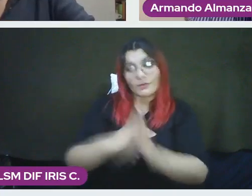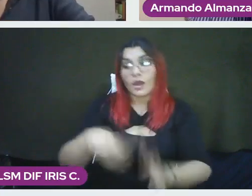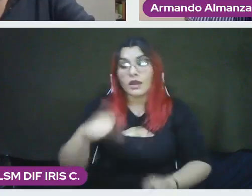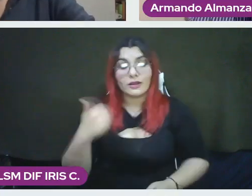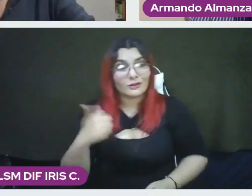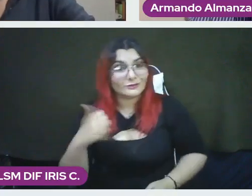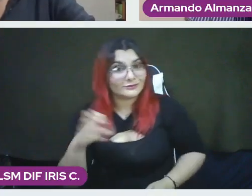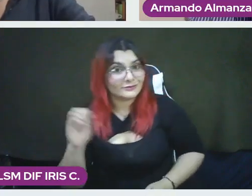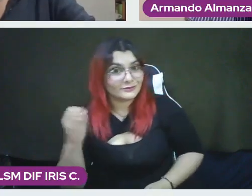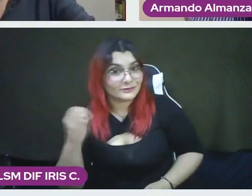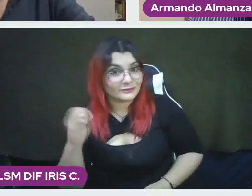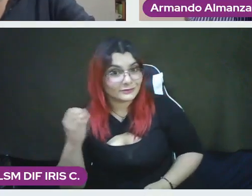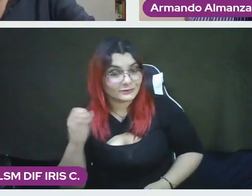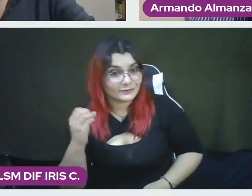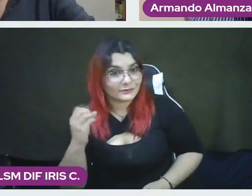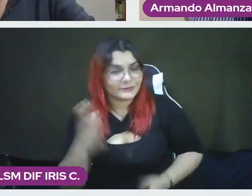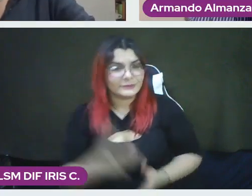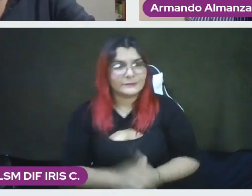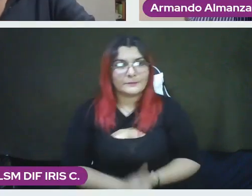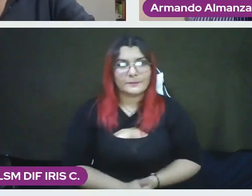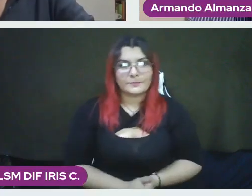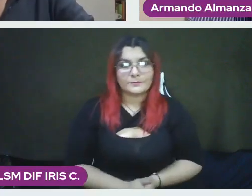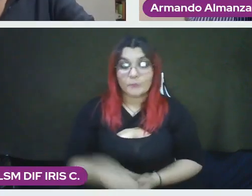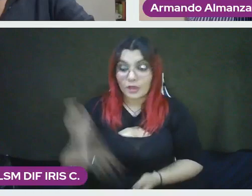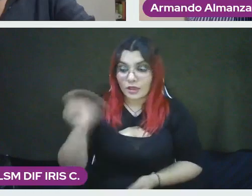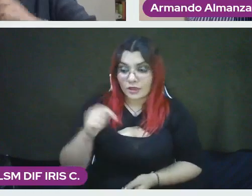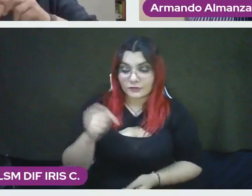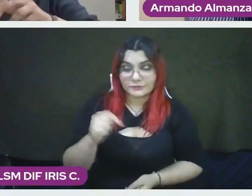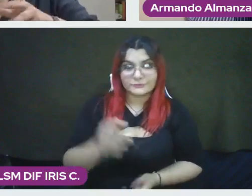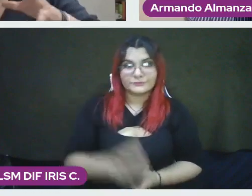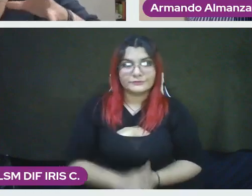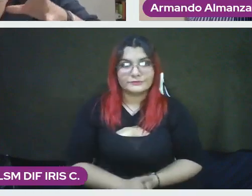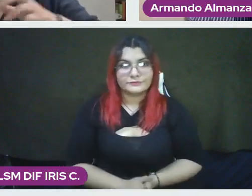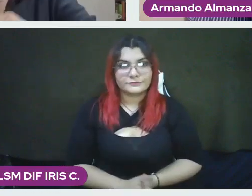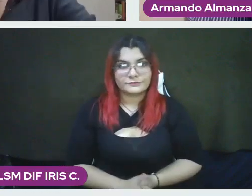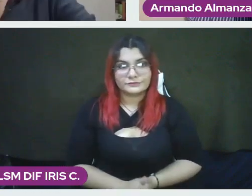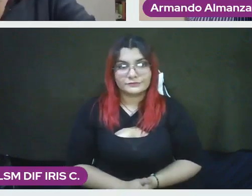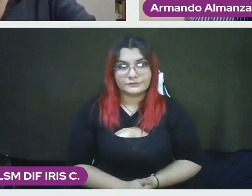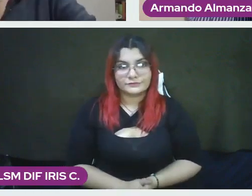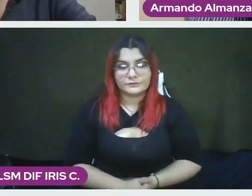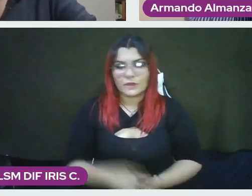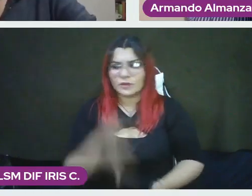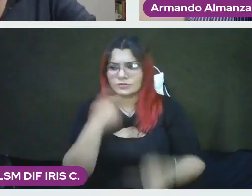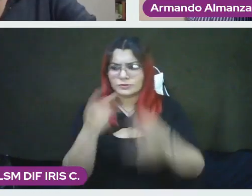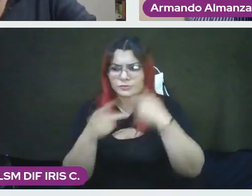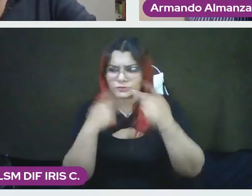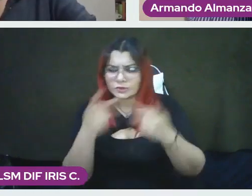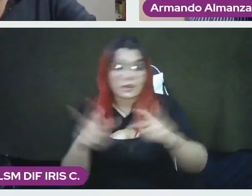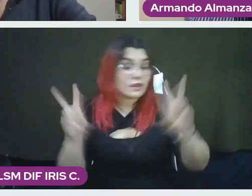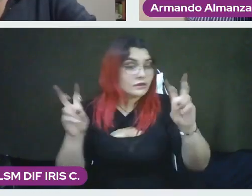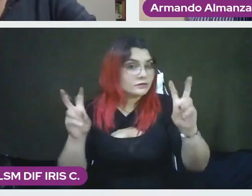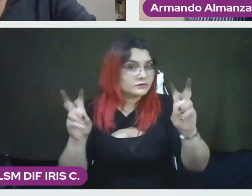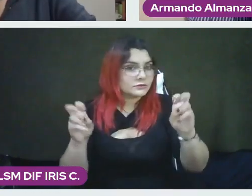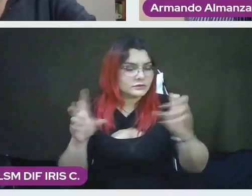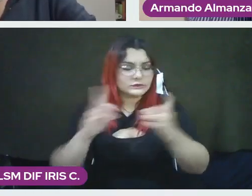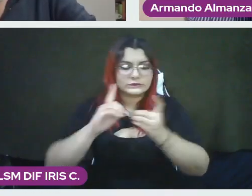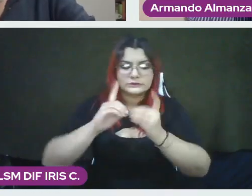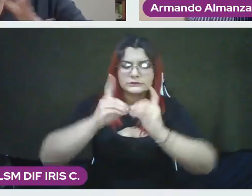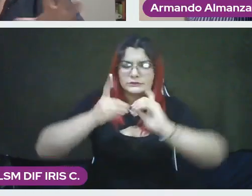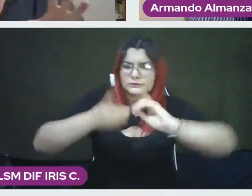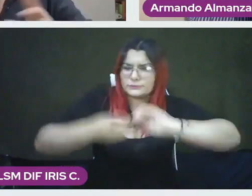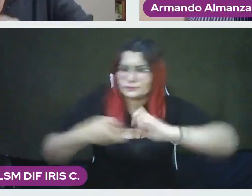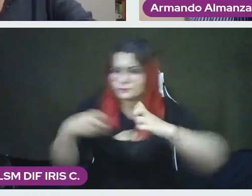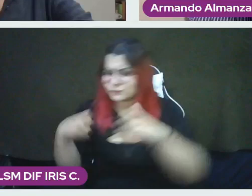octubre estará con nosotros, estaremos hablando sobre depresión y